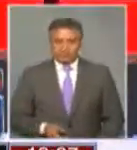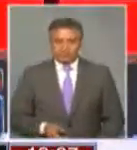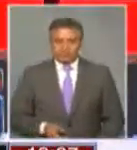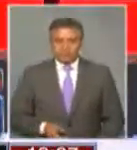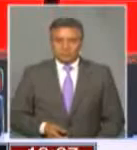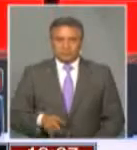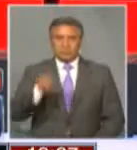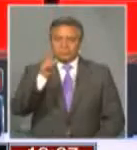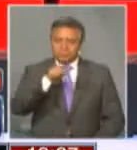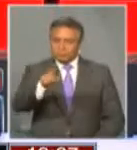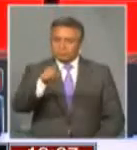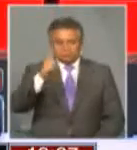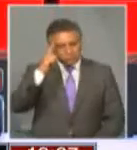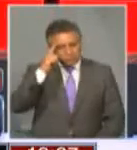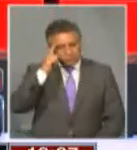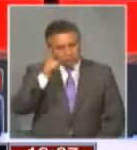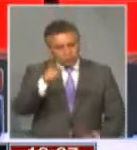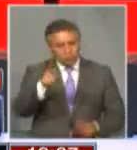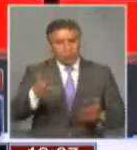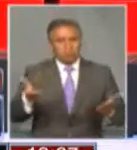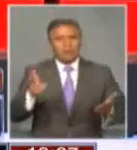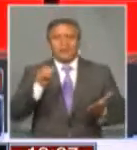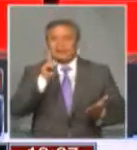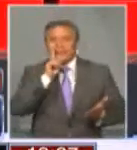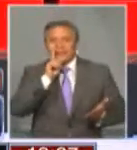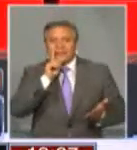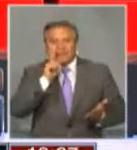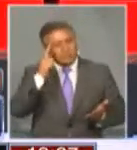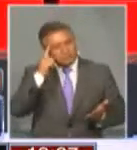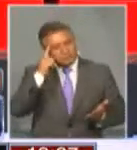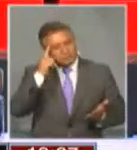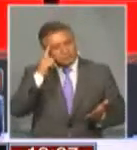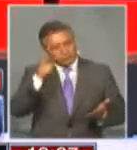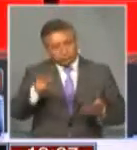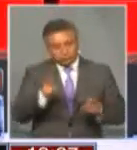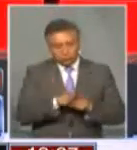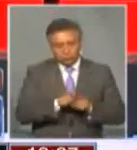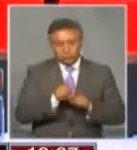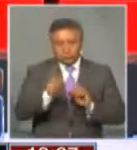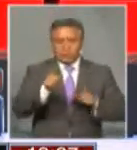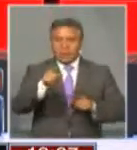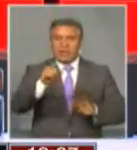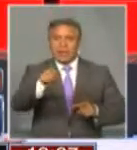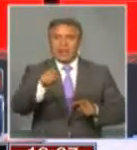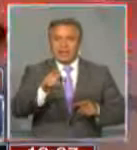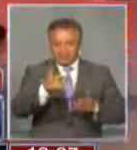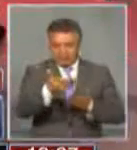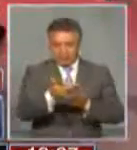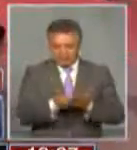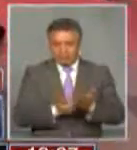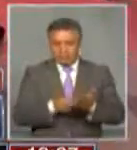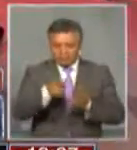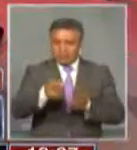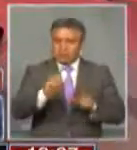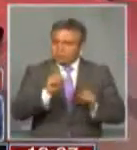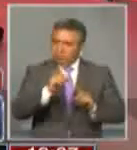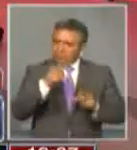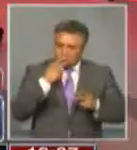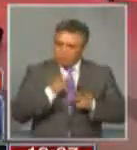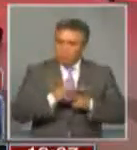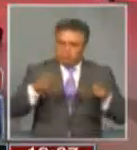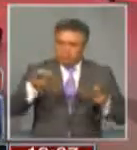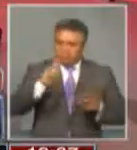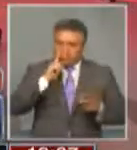A su juicio, ¿de quién vino la instrucción de que estos antecedentes no se hicieran públicos, no se conocieran,